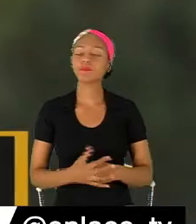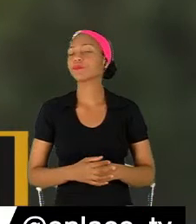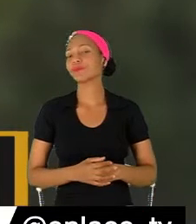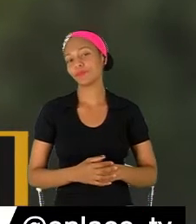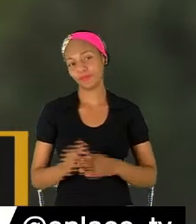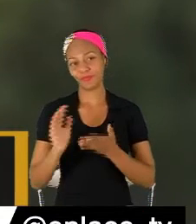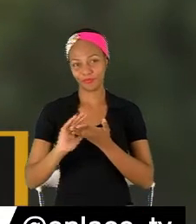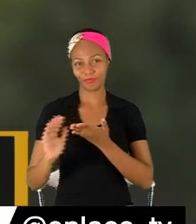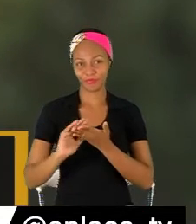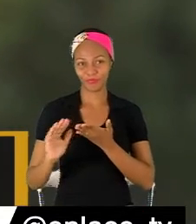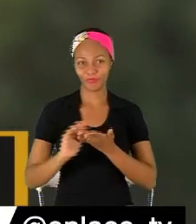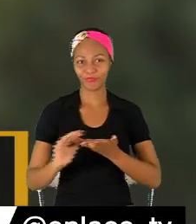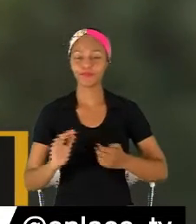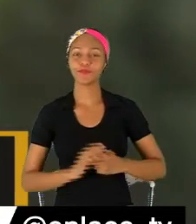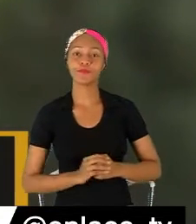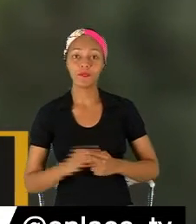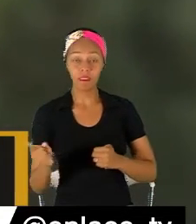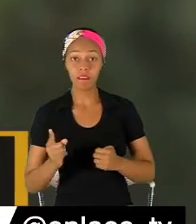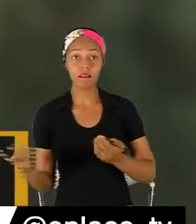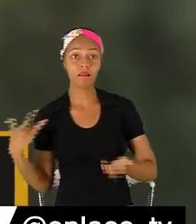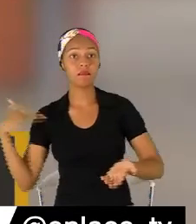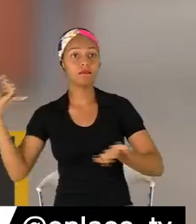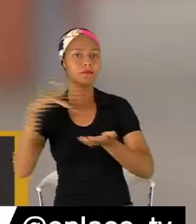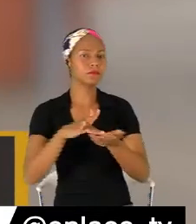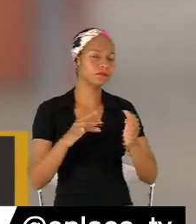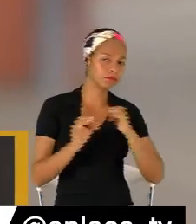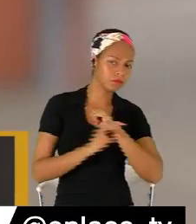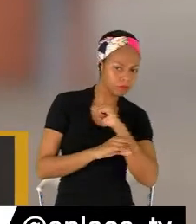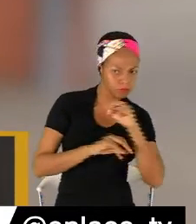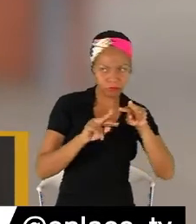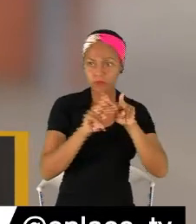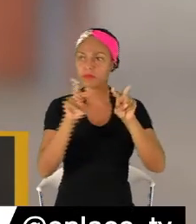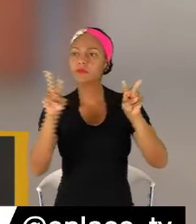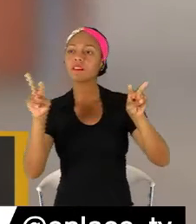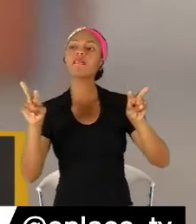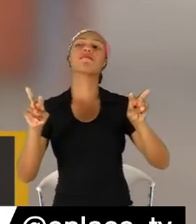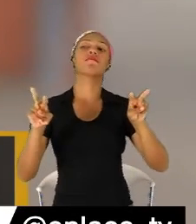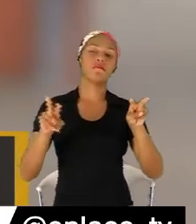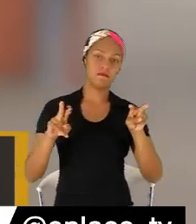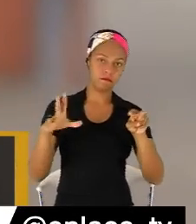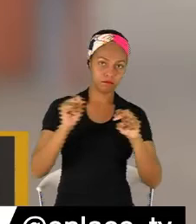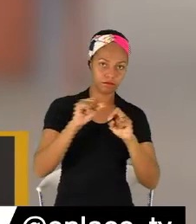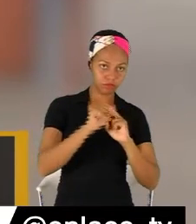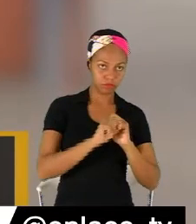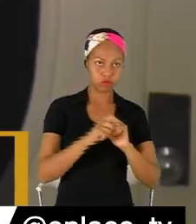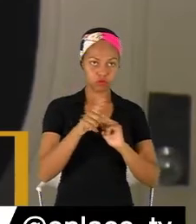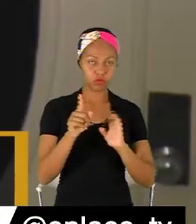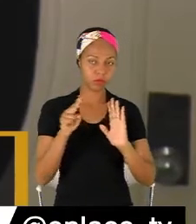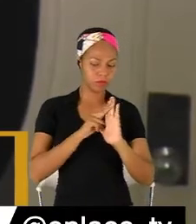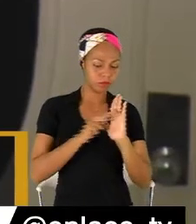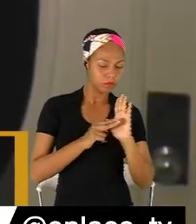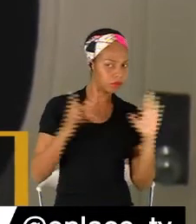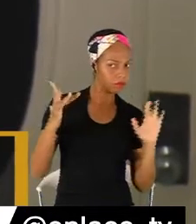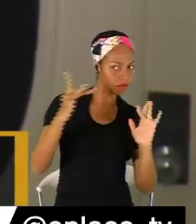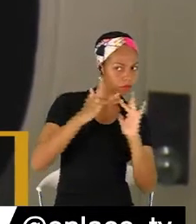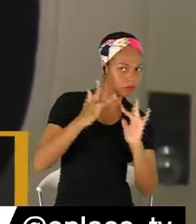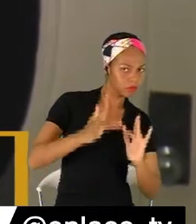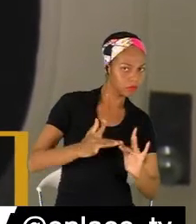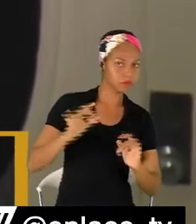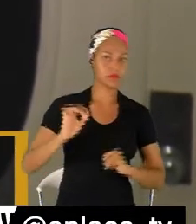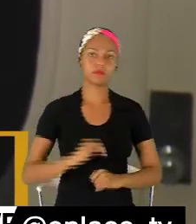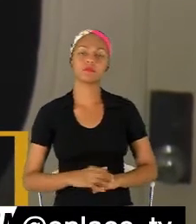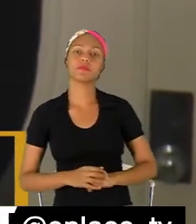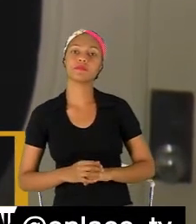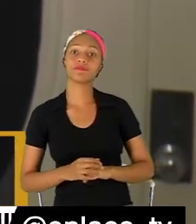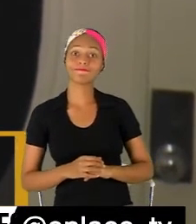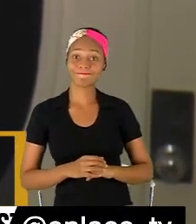la institución educativa con el propósito de analizar la calidad del servicio del programa de alimentación escolar. Contamos con un equipo de